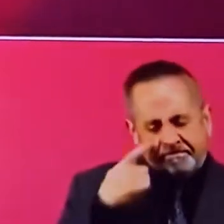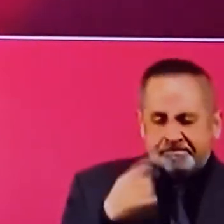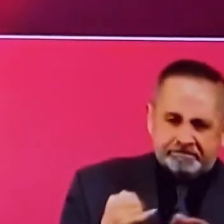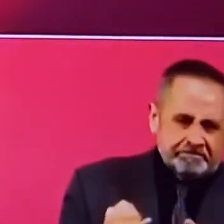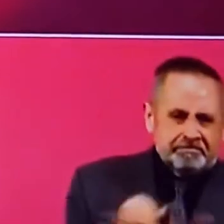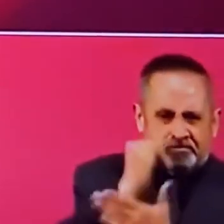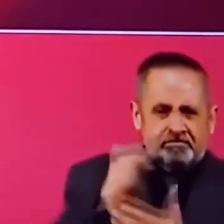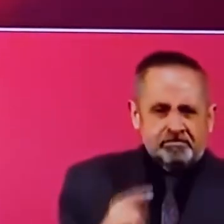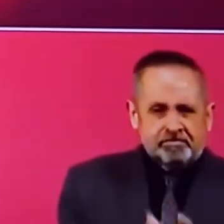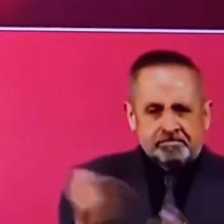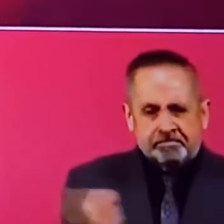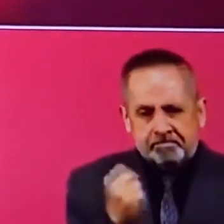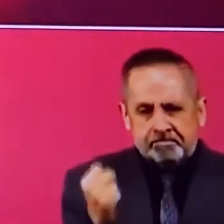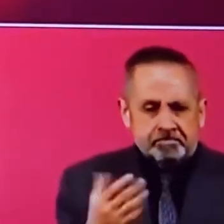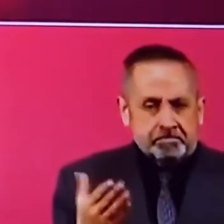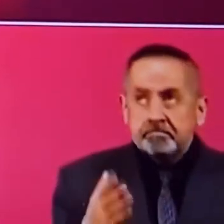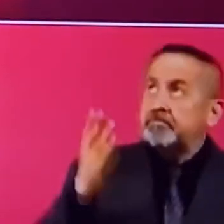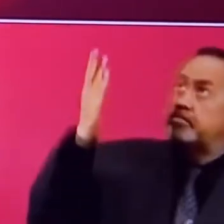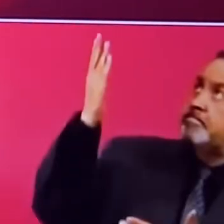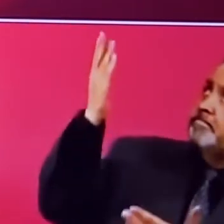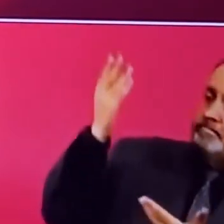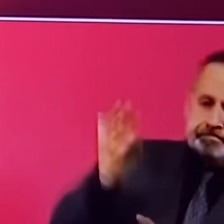no por el creador,